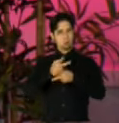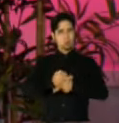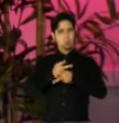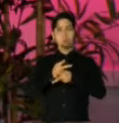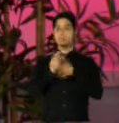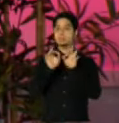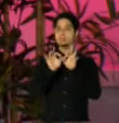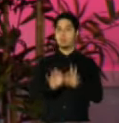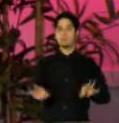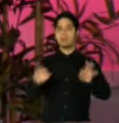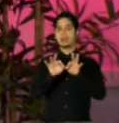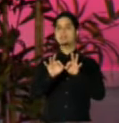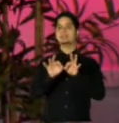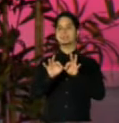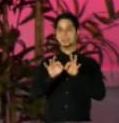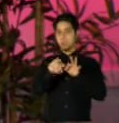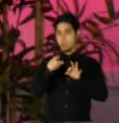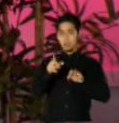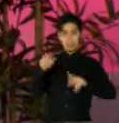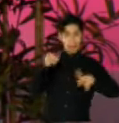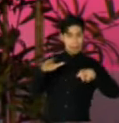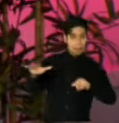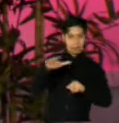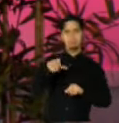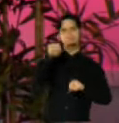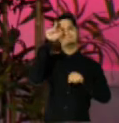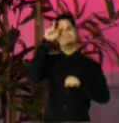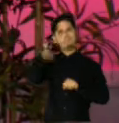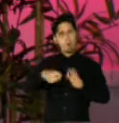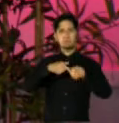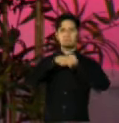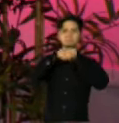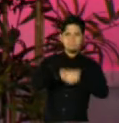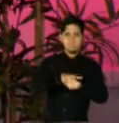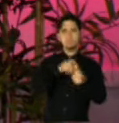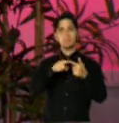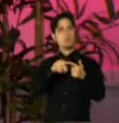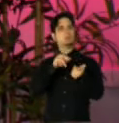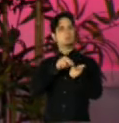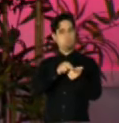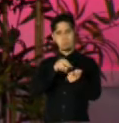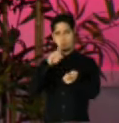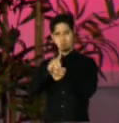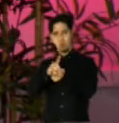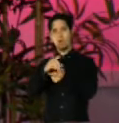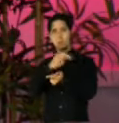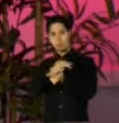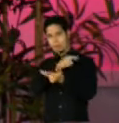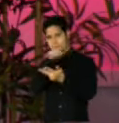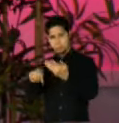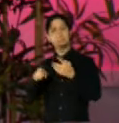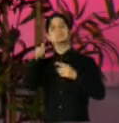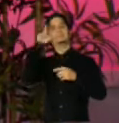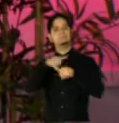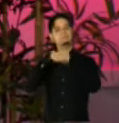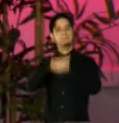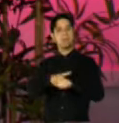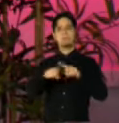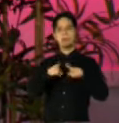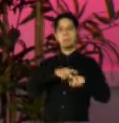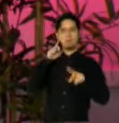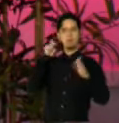deben estar siendo tomadas no solamente por los ciudadanos, sino también por el personal médico y en los hospitales. Sin embargo, continuamos recibiendo denuncias de empleados que